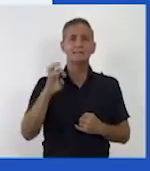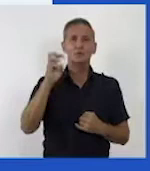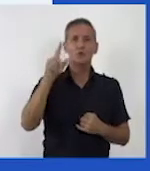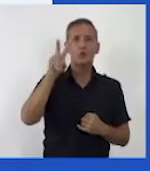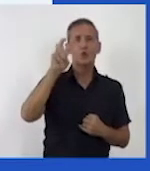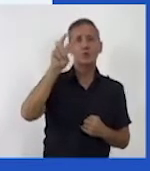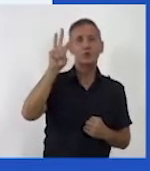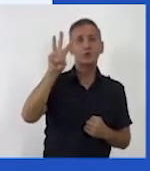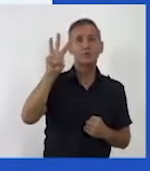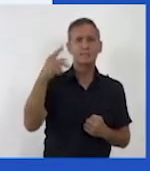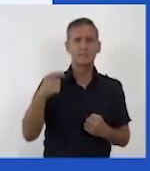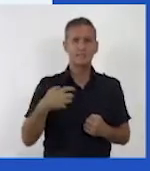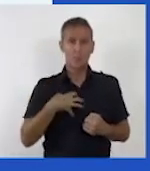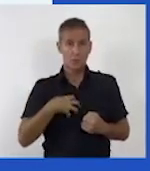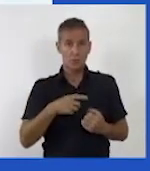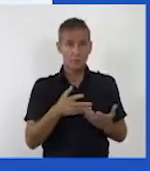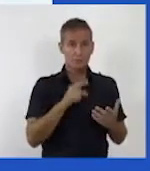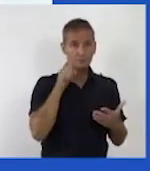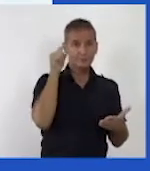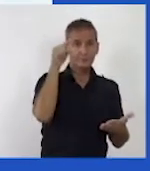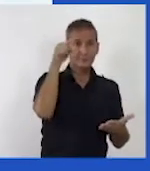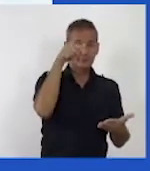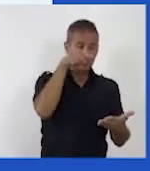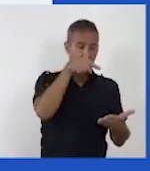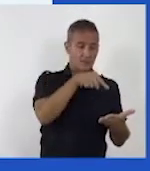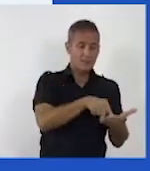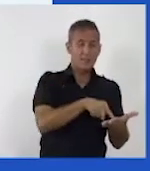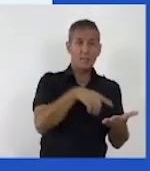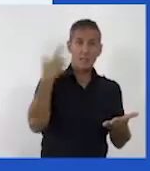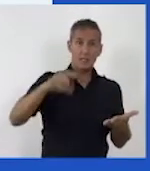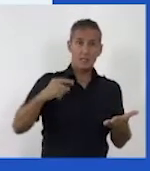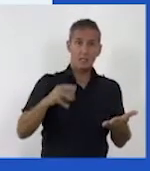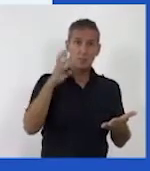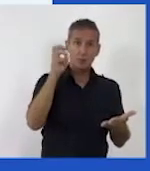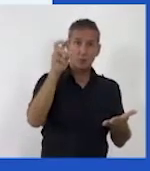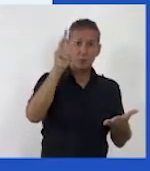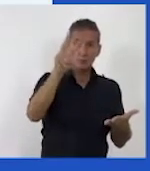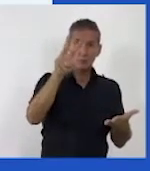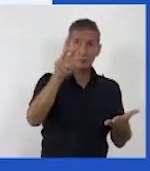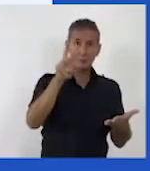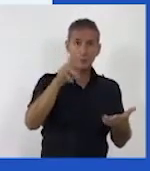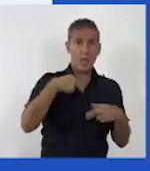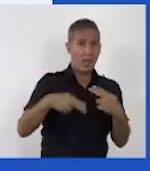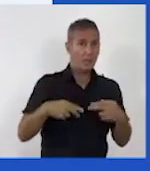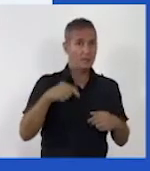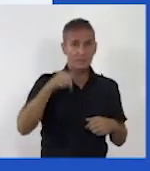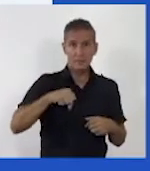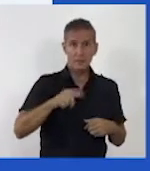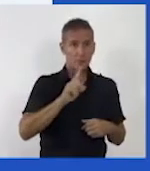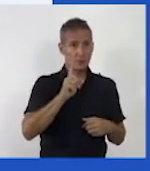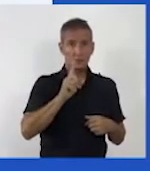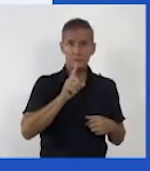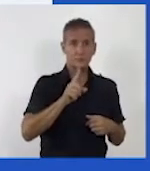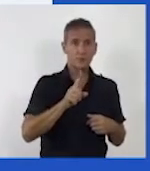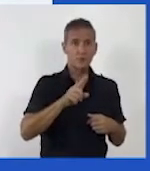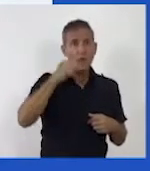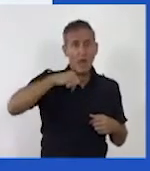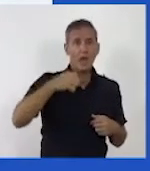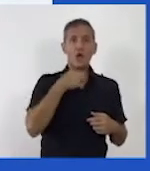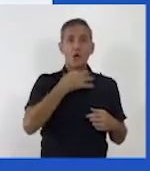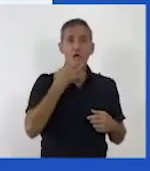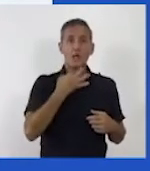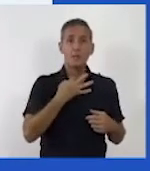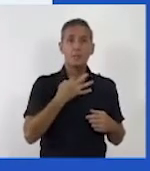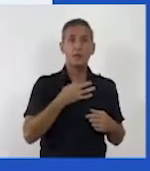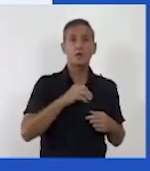lo tienen ahí pongan el dedo en el ejercicio número 3 no es para hacer ahora es para explicar cómo